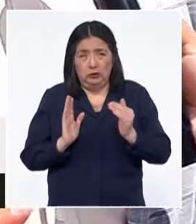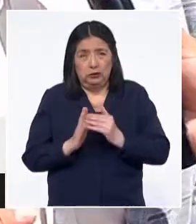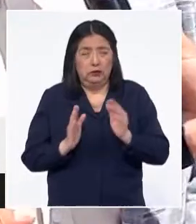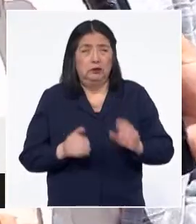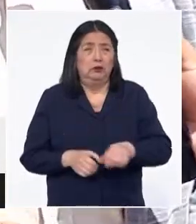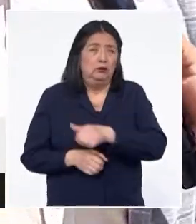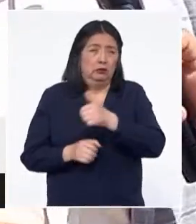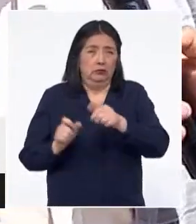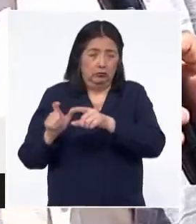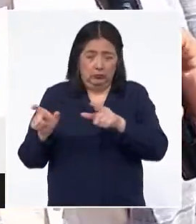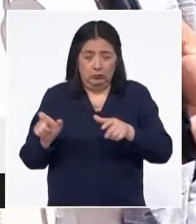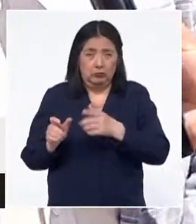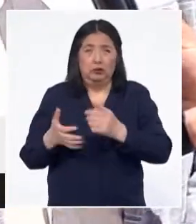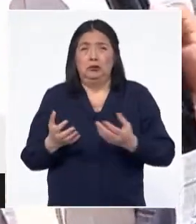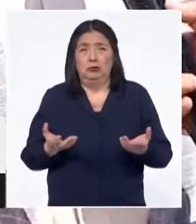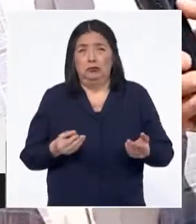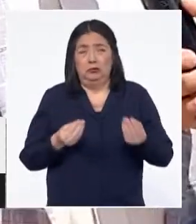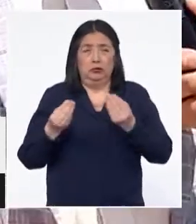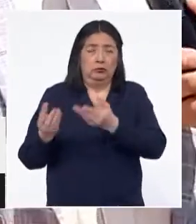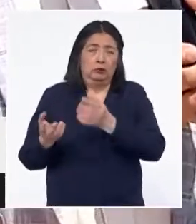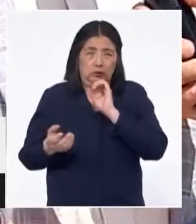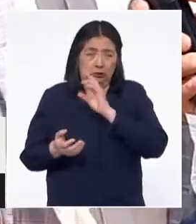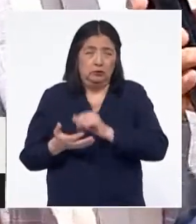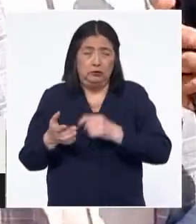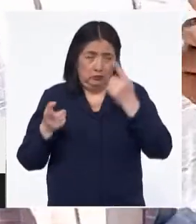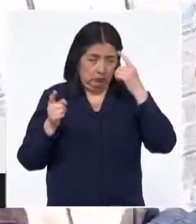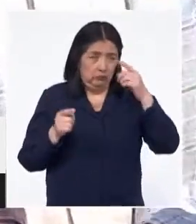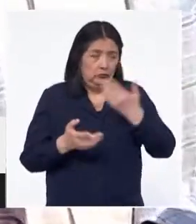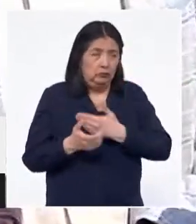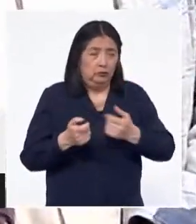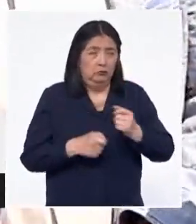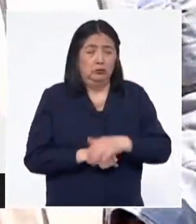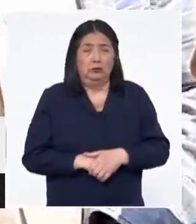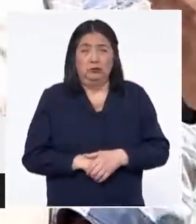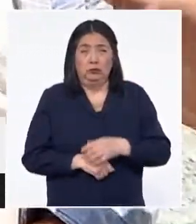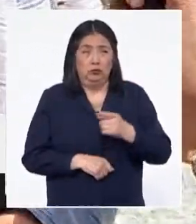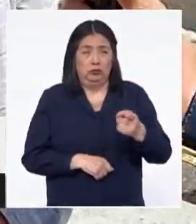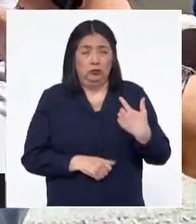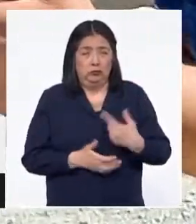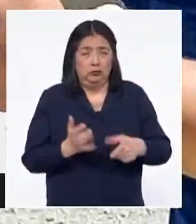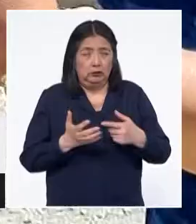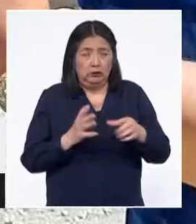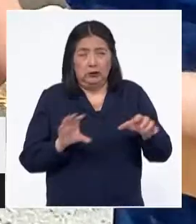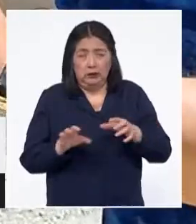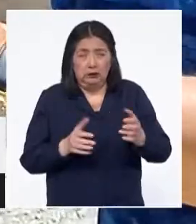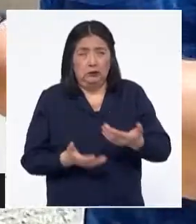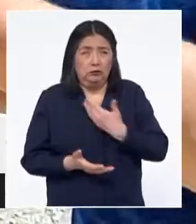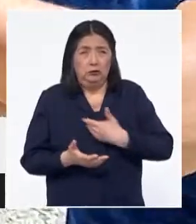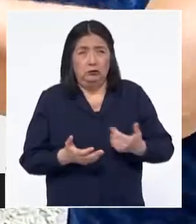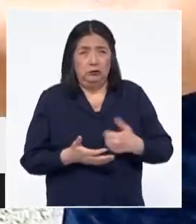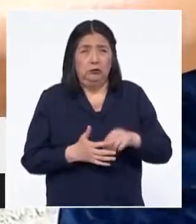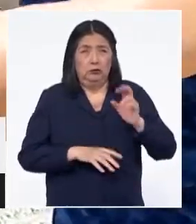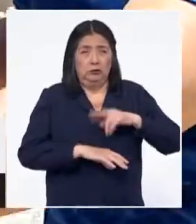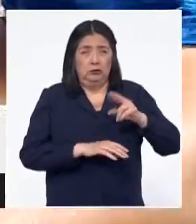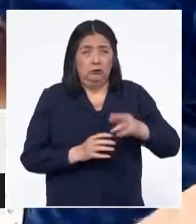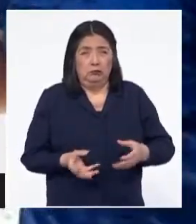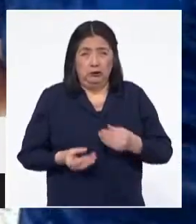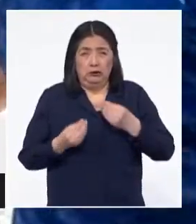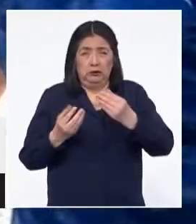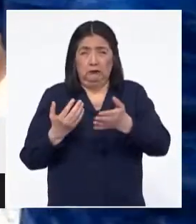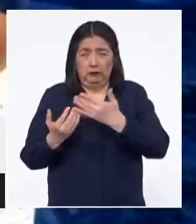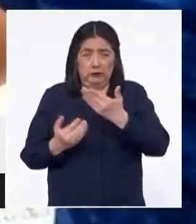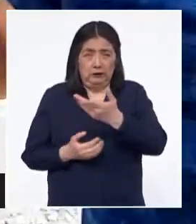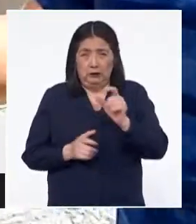dentro del lugar que nosotros le hemos destinado en coordinación con el gobierno. Sobre esa situación, ¿qué rol ha jugado el gobierno central y el gobierno regional para facilitar esas